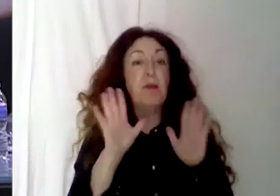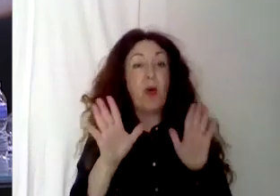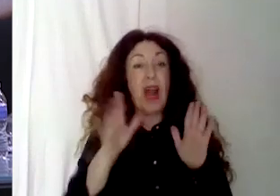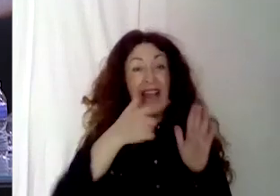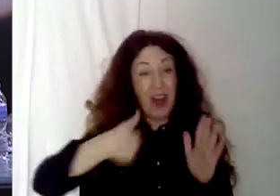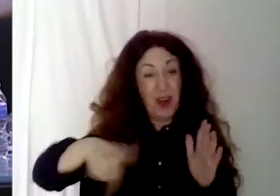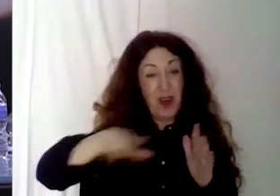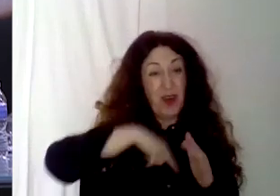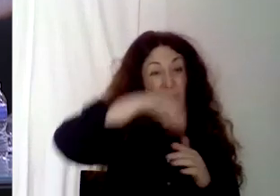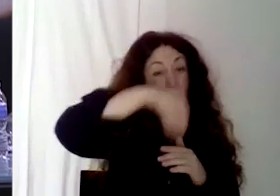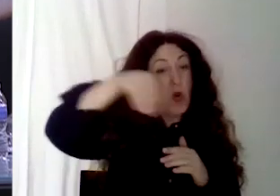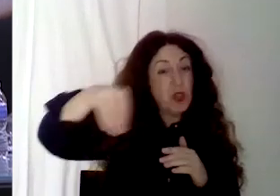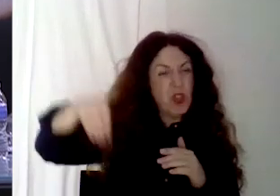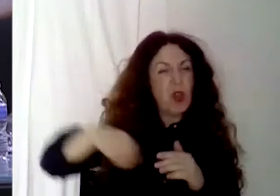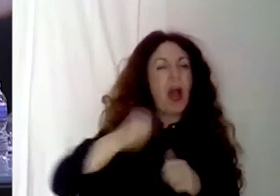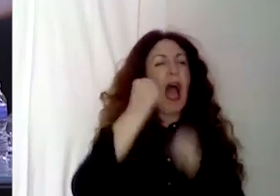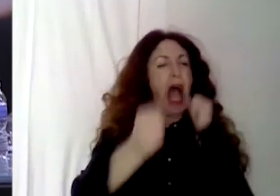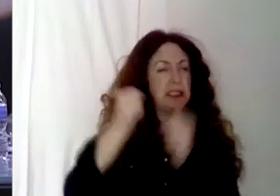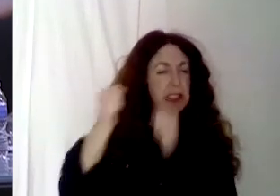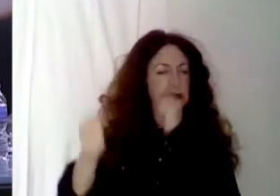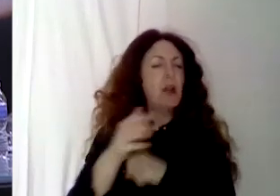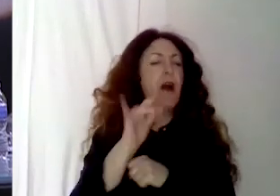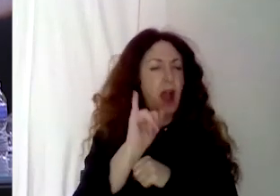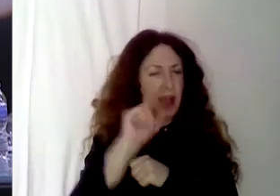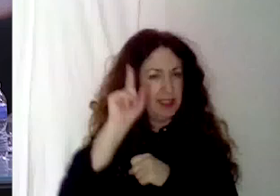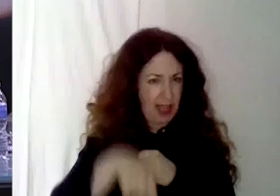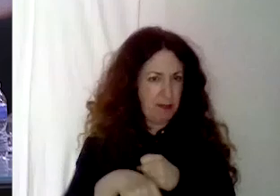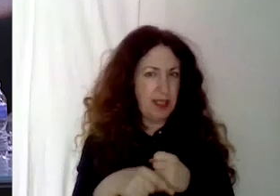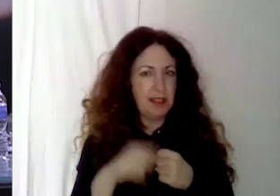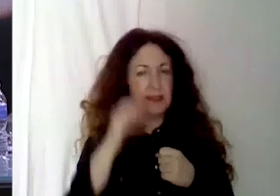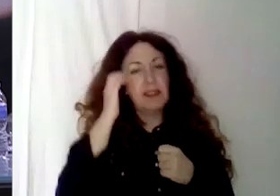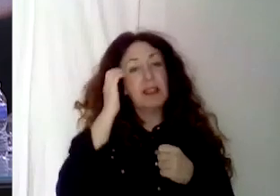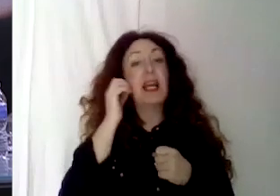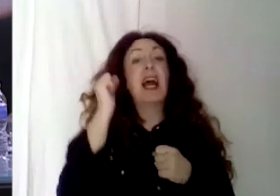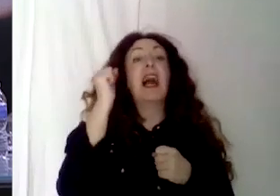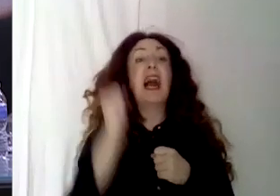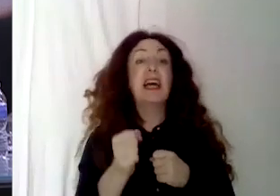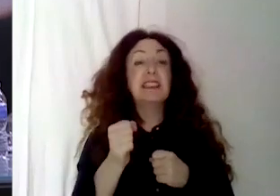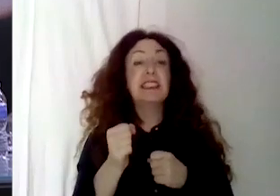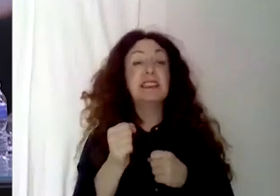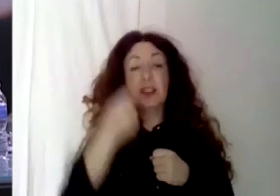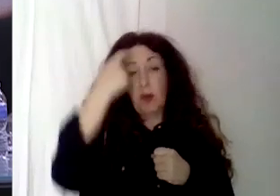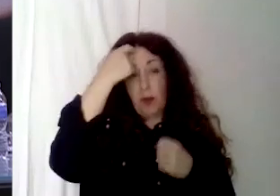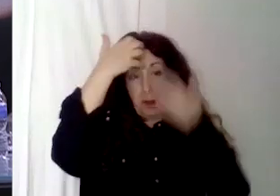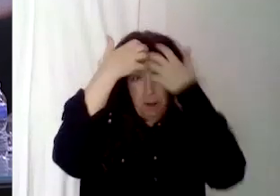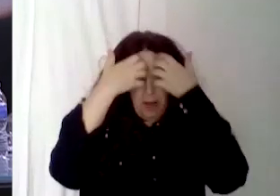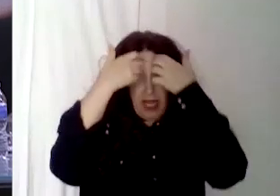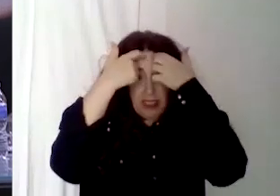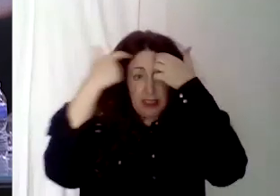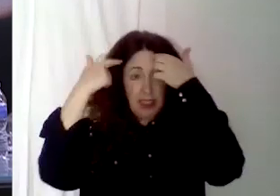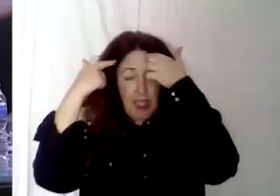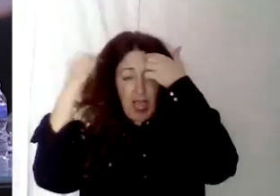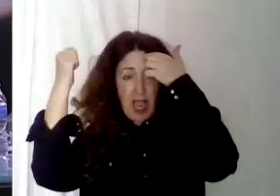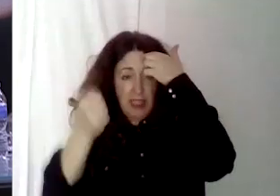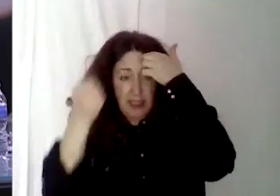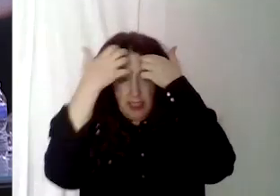asesinos, está claro. Que haya asesinos que al mismo tiempo construyan en la otra parte de la mente una obra admirable, esa